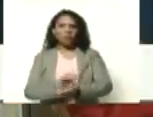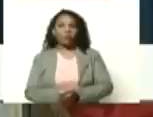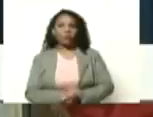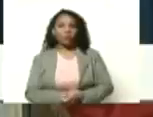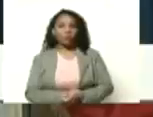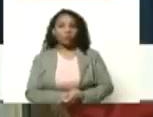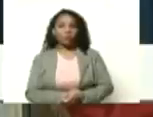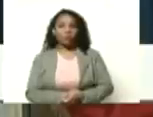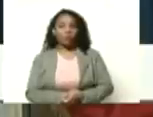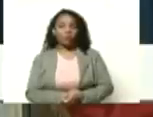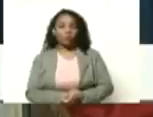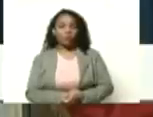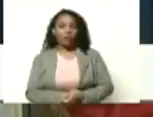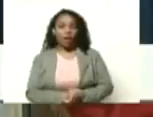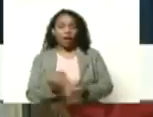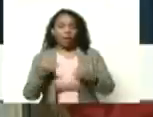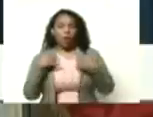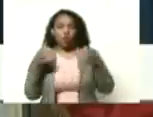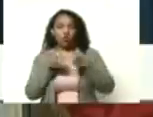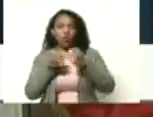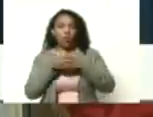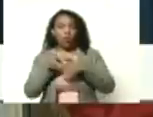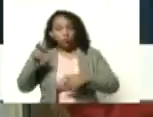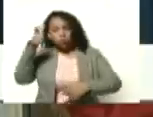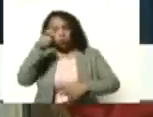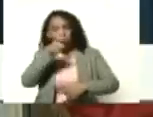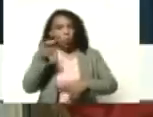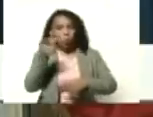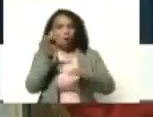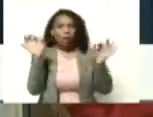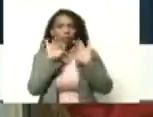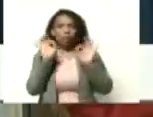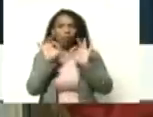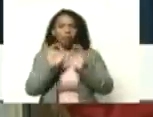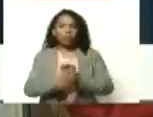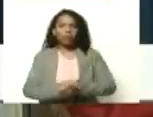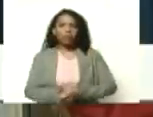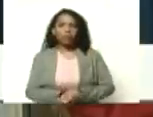al autollamado comité de búsqueda calblanque no busco nada